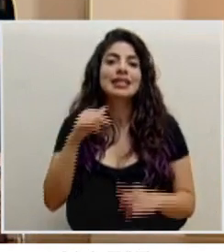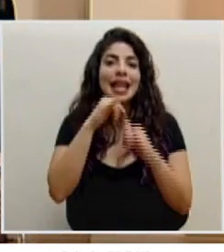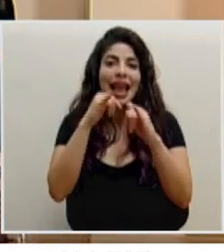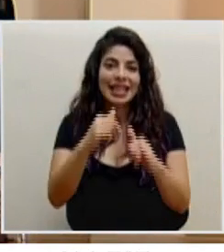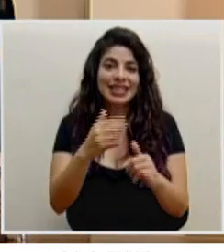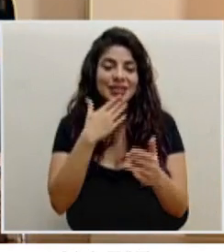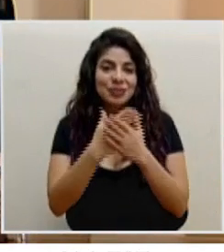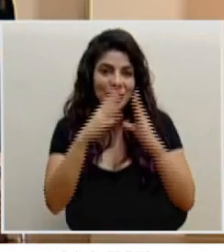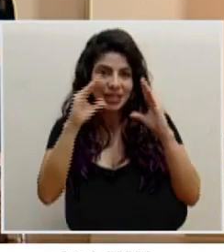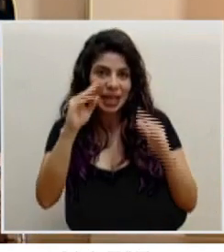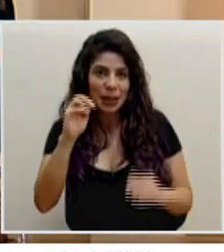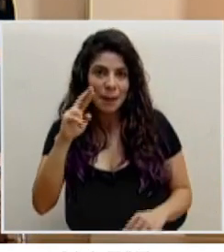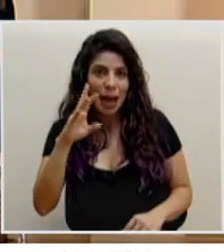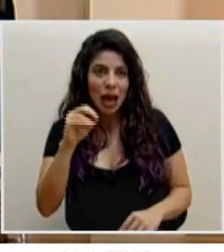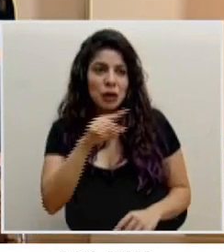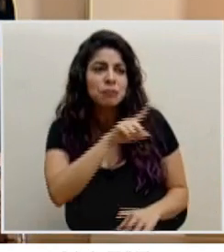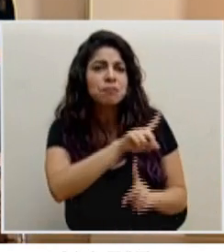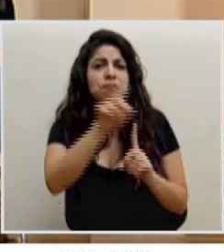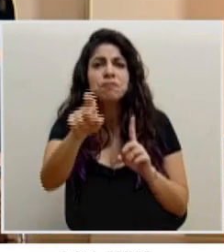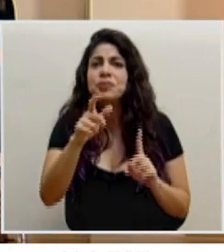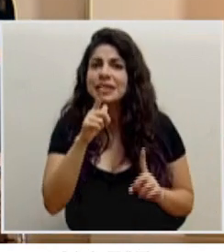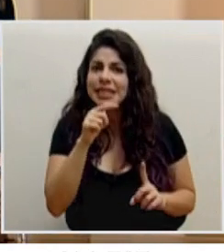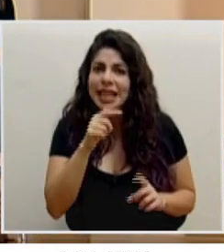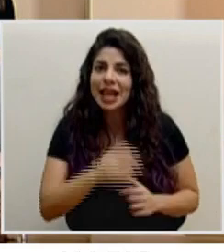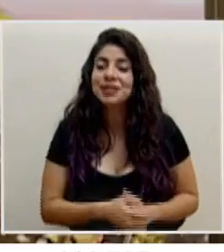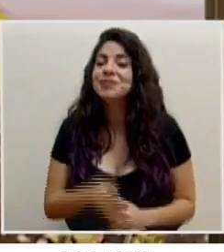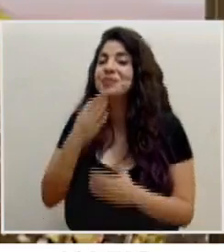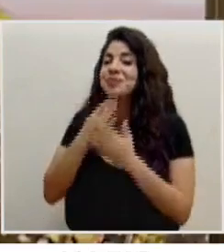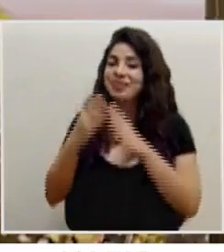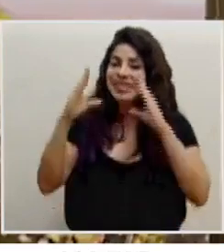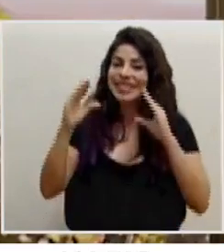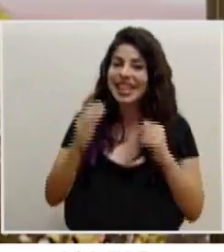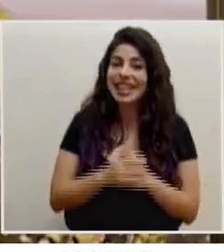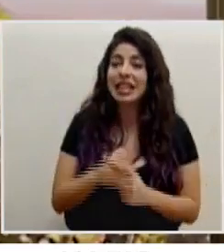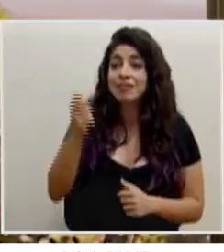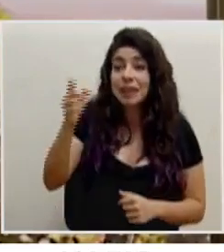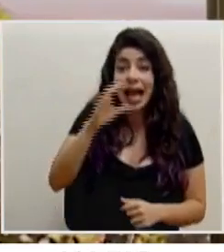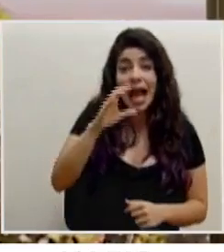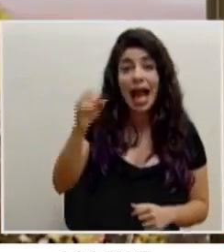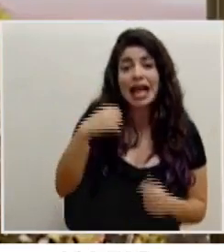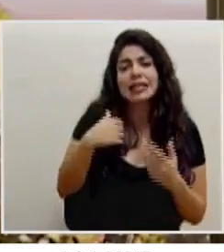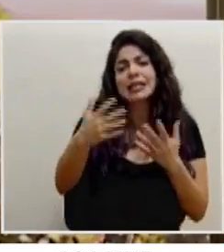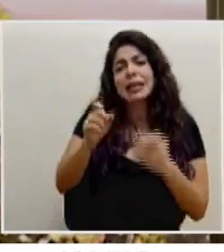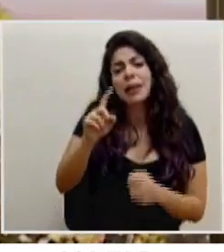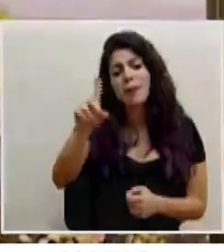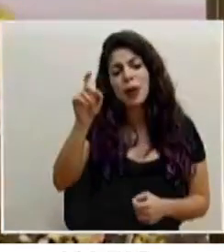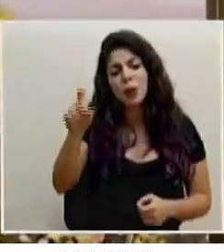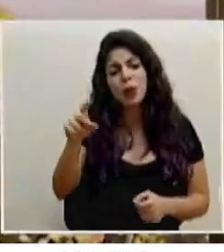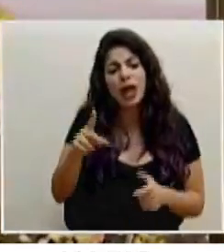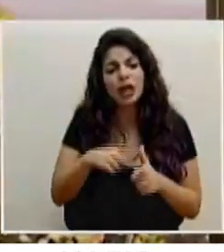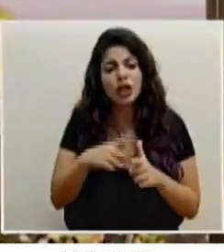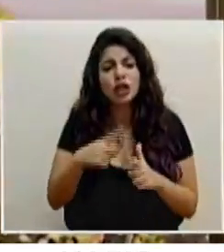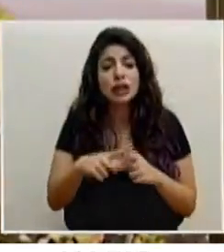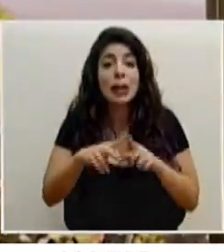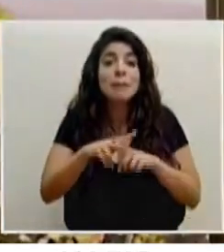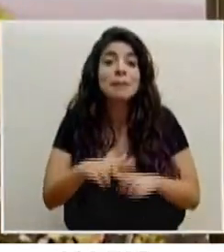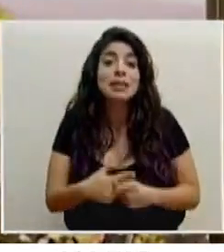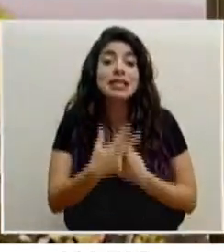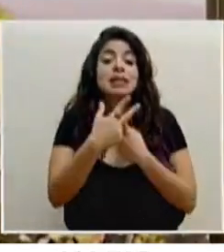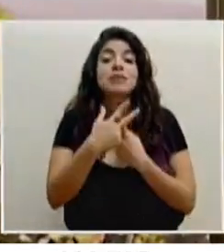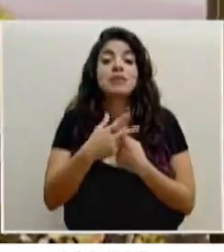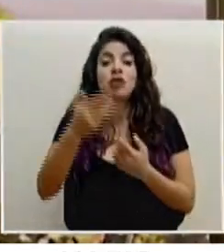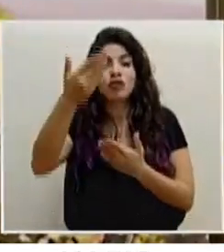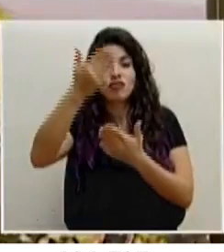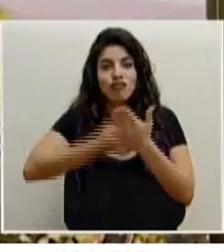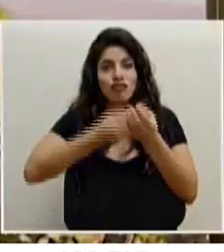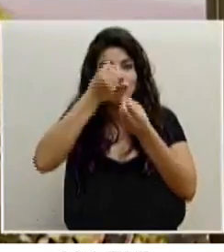Extra. Muy buenas tardes, Marco. ¿A quién va dirigida sus consultas? Buenas tardes. Para la caja, quería consultar entonces, inicialmente se dijo en el boletín